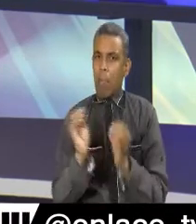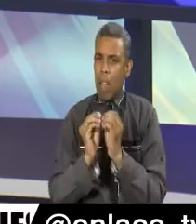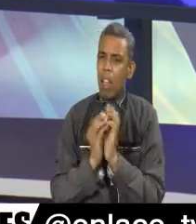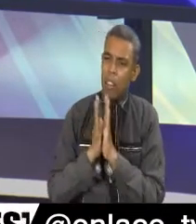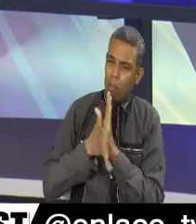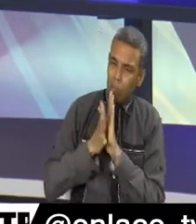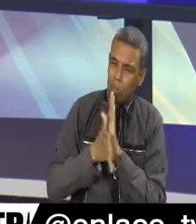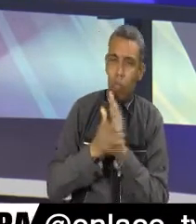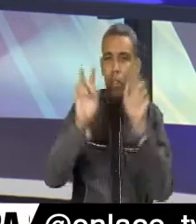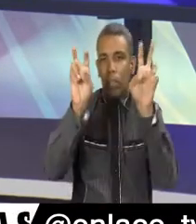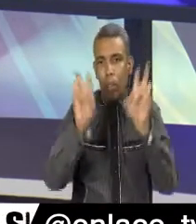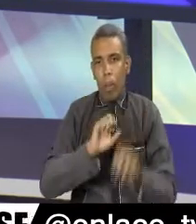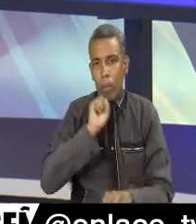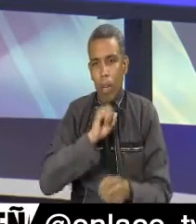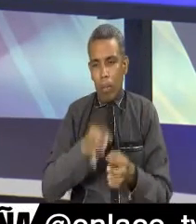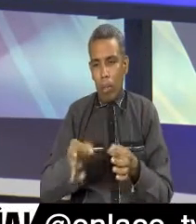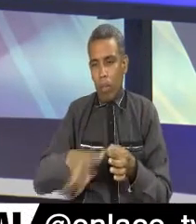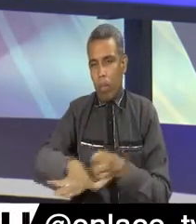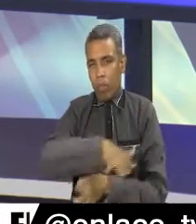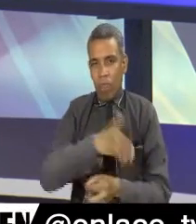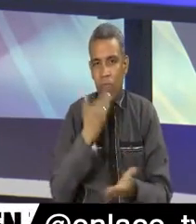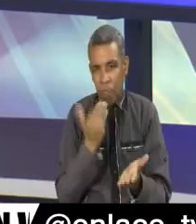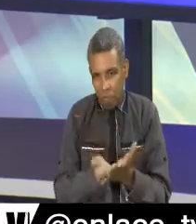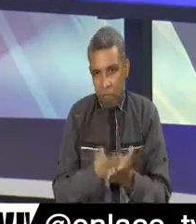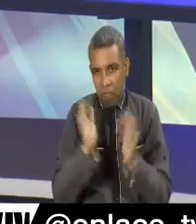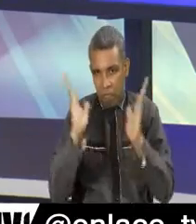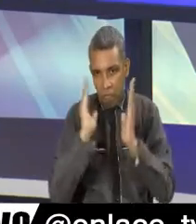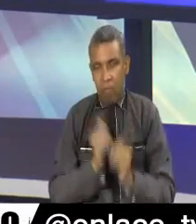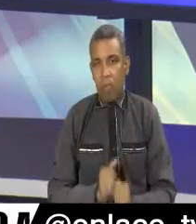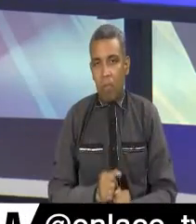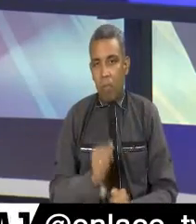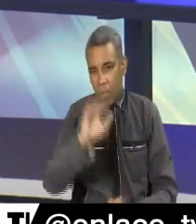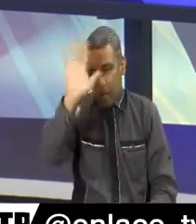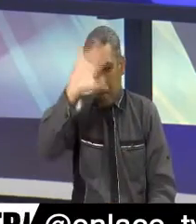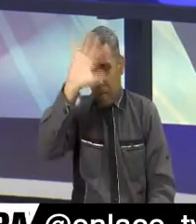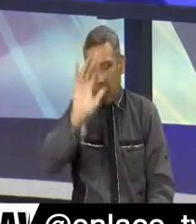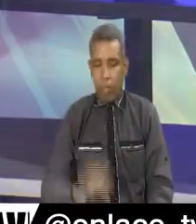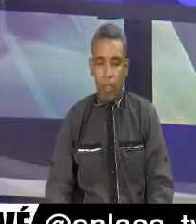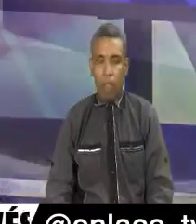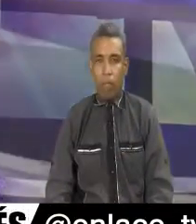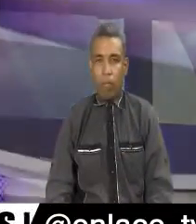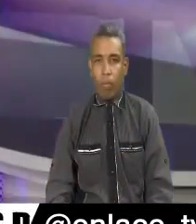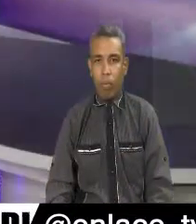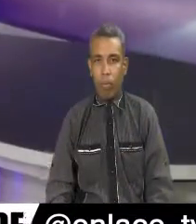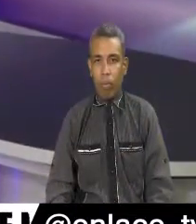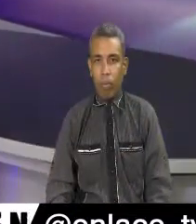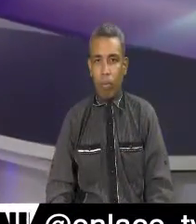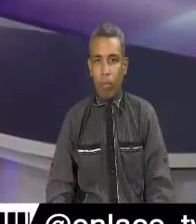pasa en la ciudad y región. Gracias por la compañía y que tengan todos una feliz tarde.